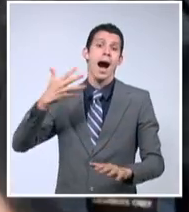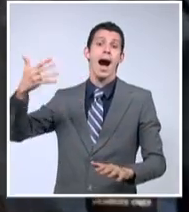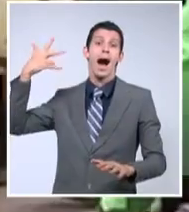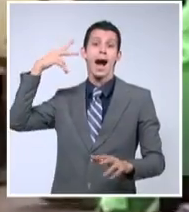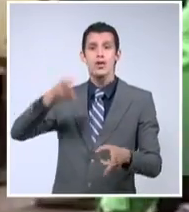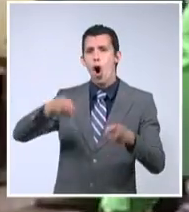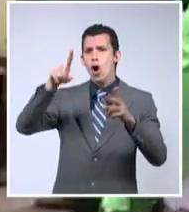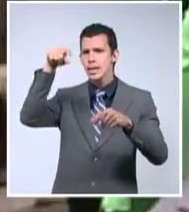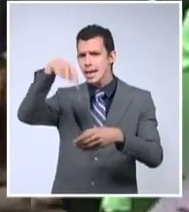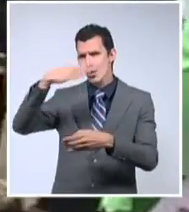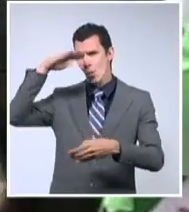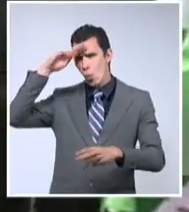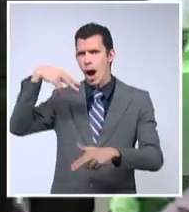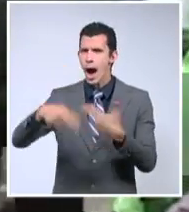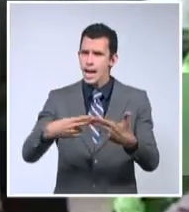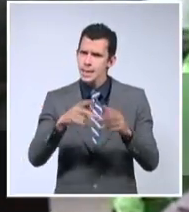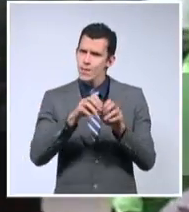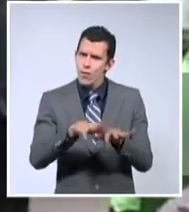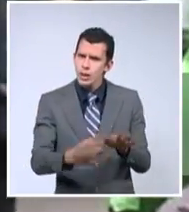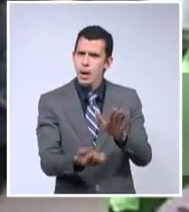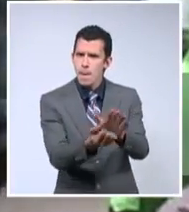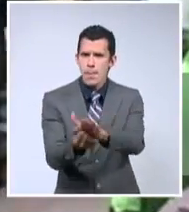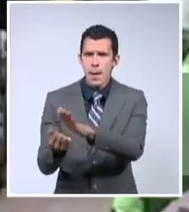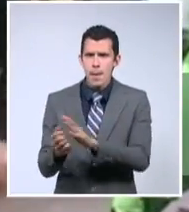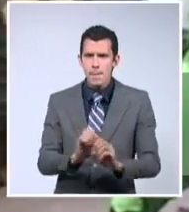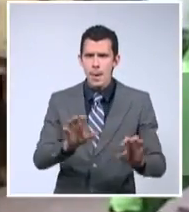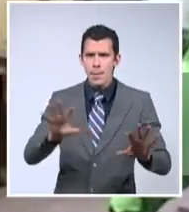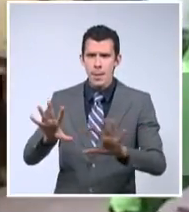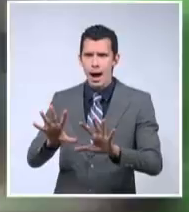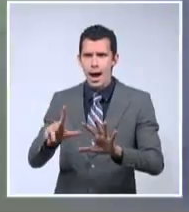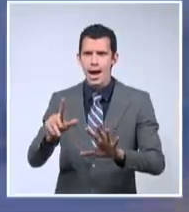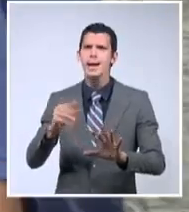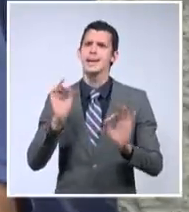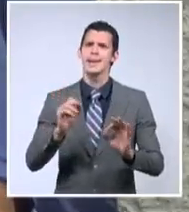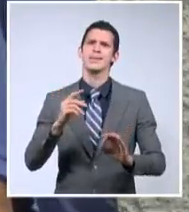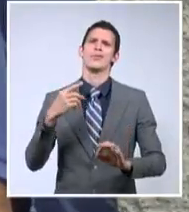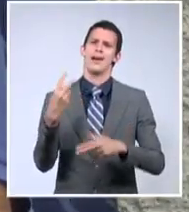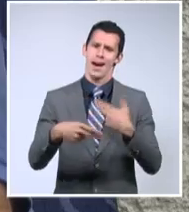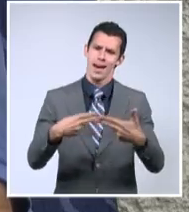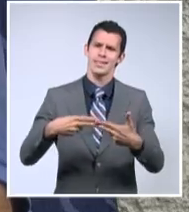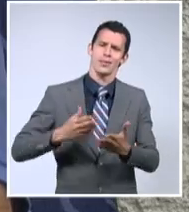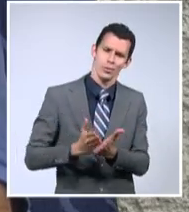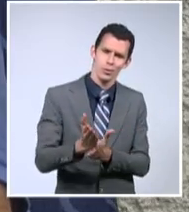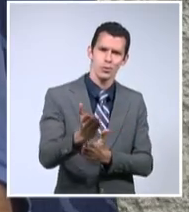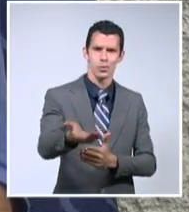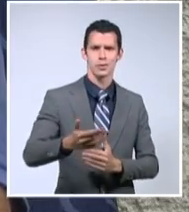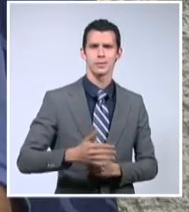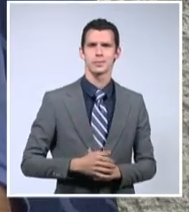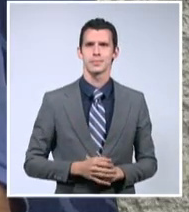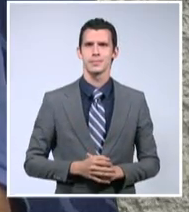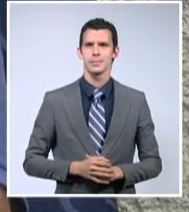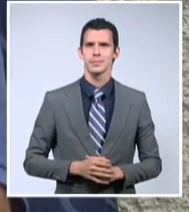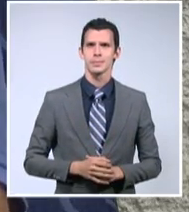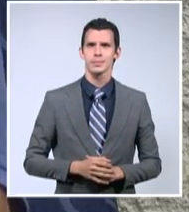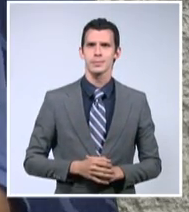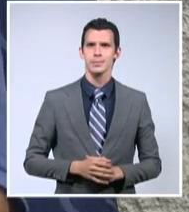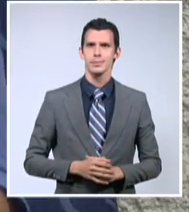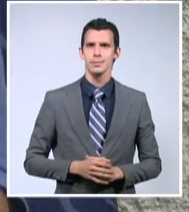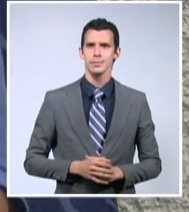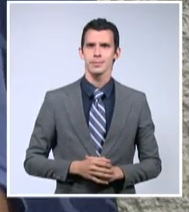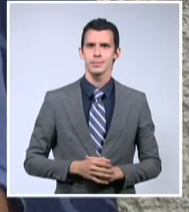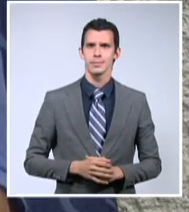Fernández Magriñá aparecen como mentores de estas acciones. Por ejemplo, si el Despacho Nacional se quedaba sin energía,